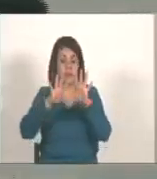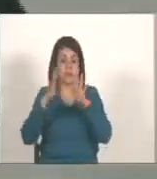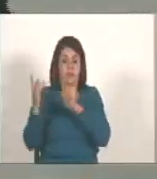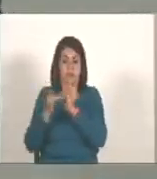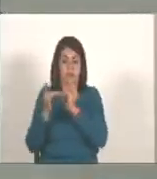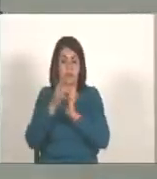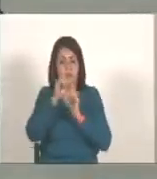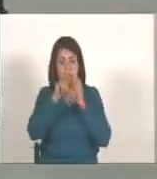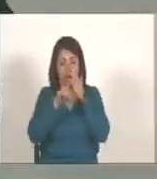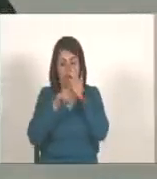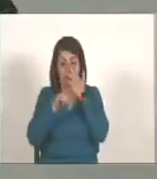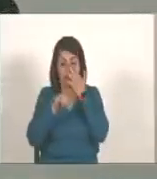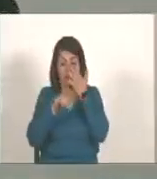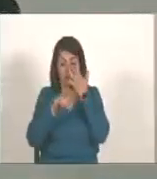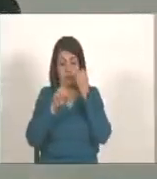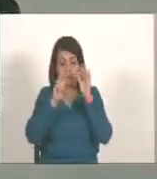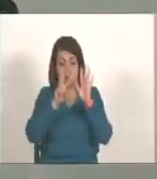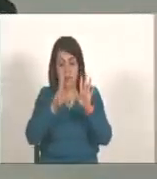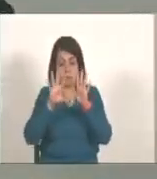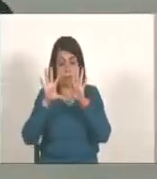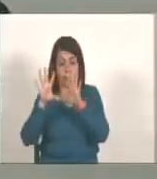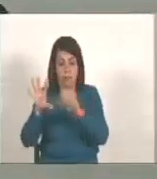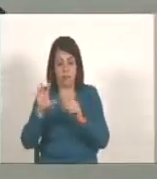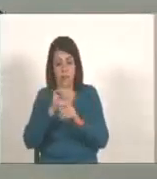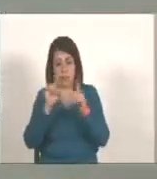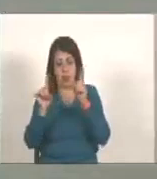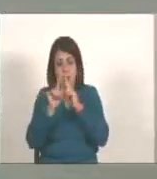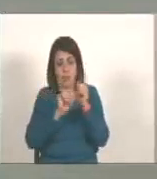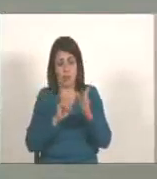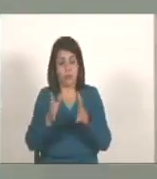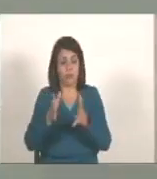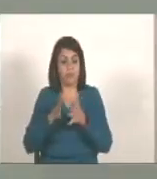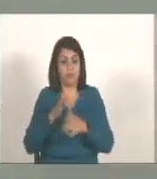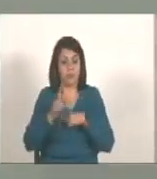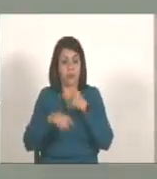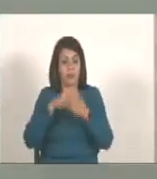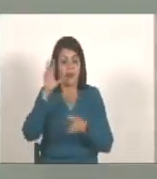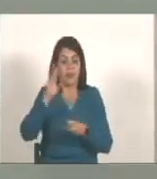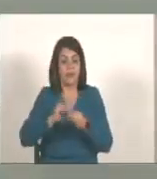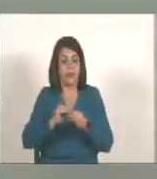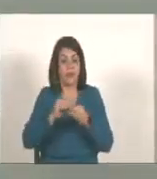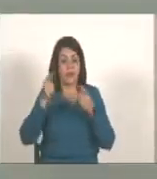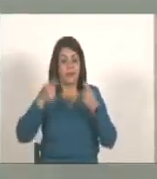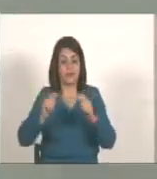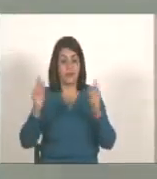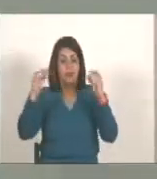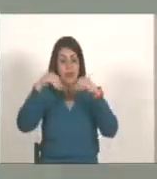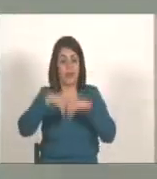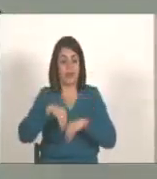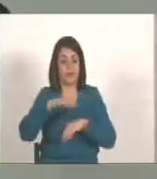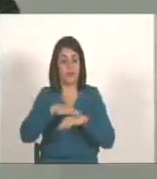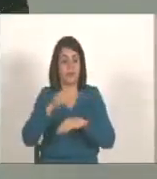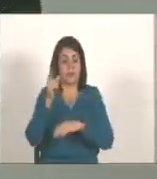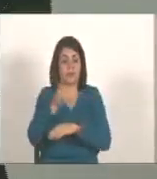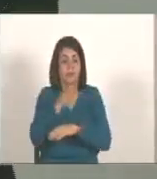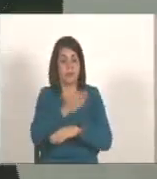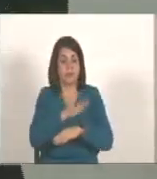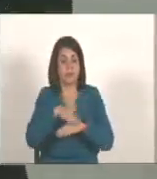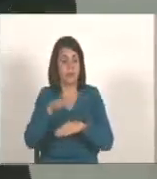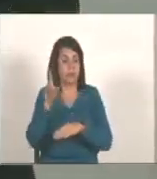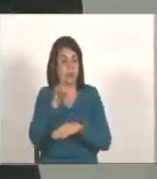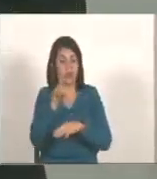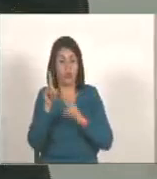de abril de 1810, con las modificaciones resultantes de los tratados y laudos arbitrales